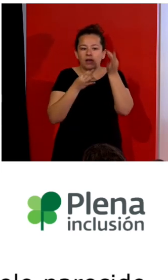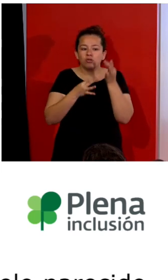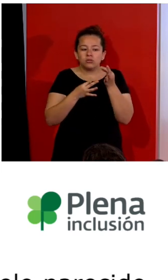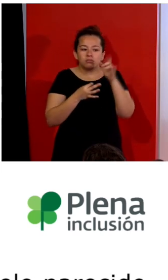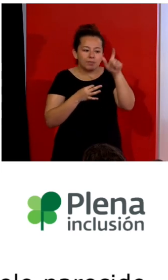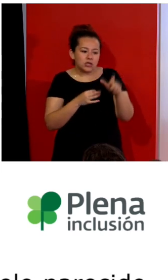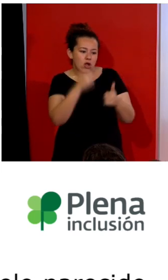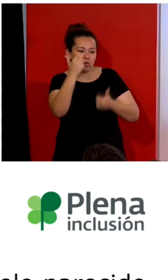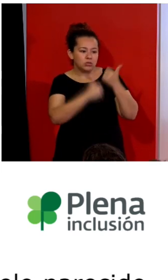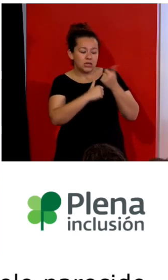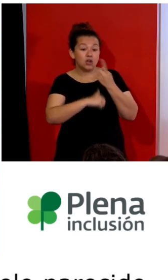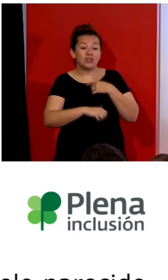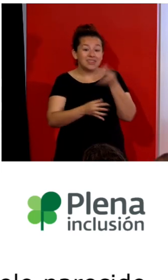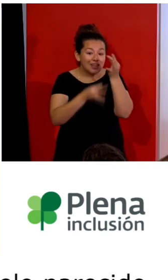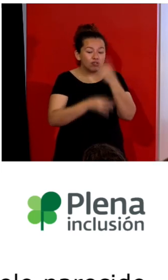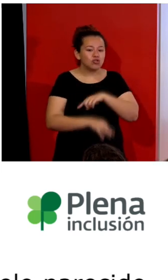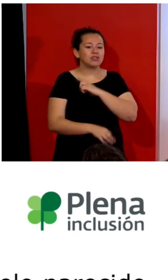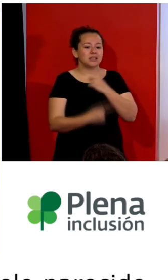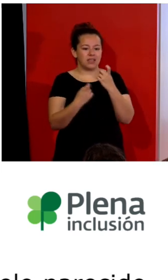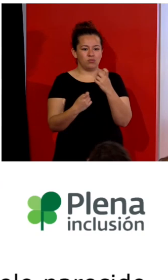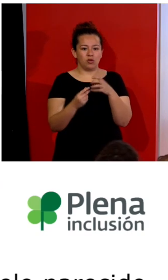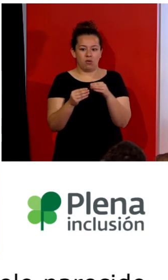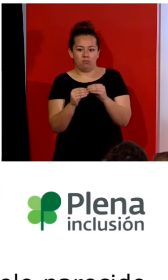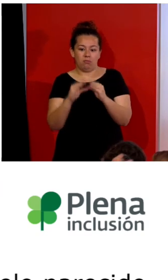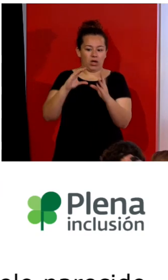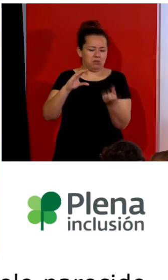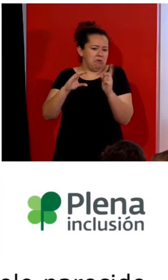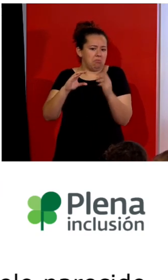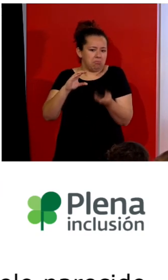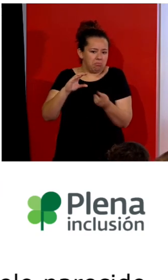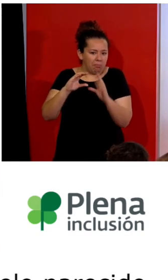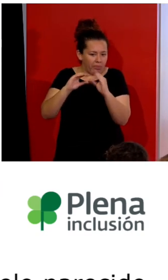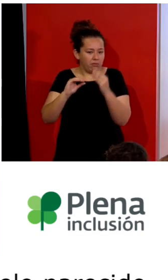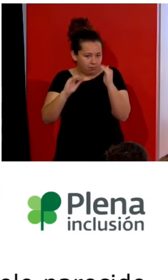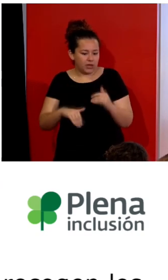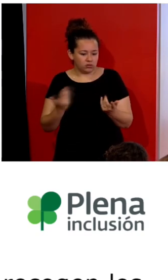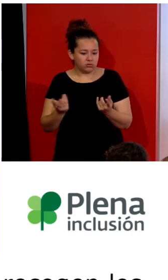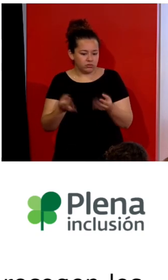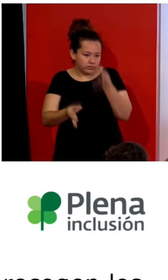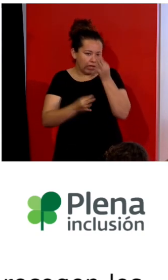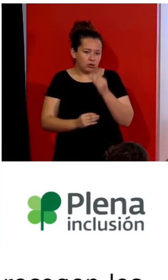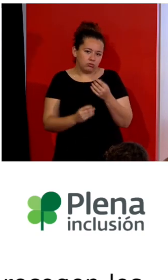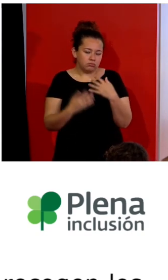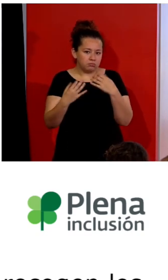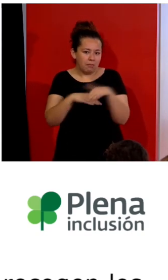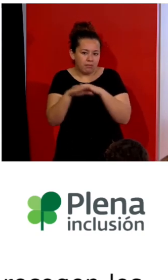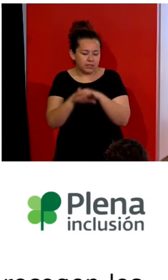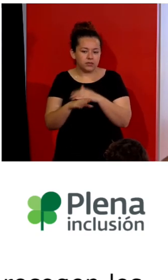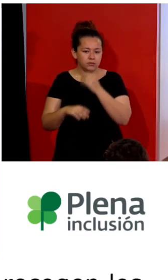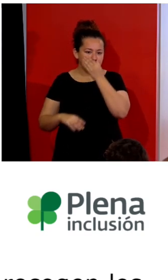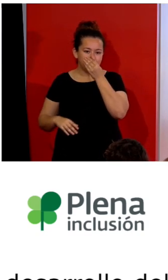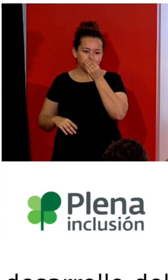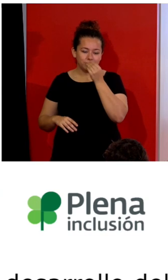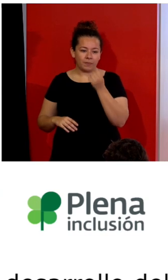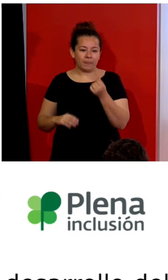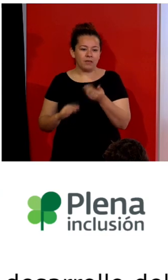los opositores que vamos a necesitar para el desarrollo de este proceso selectivo. Se ha obviado del modelo 790 muchos recuadros